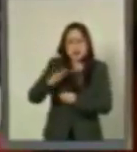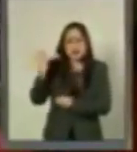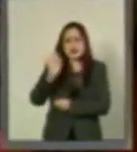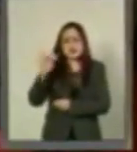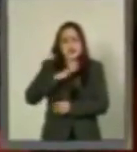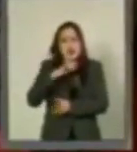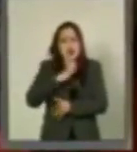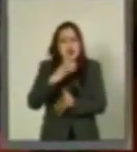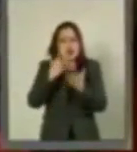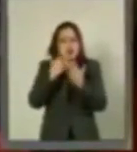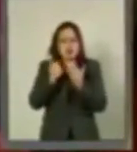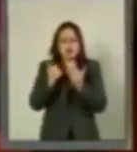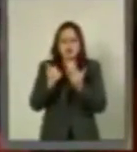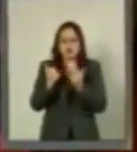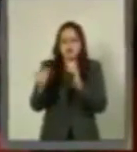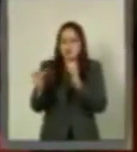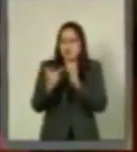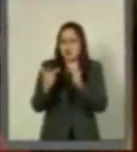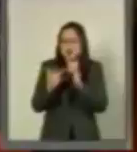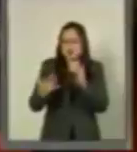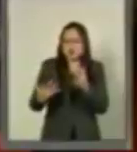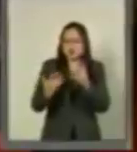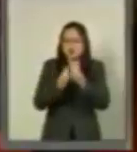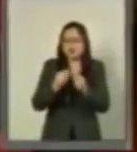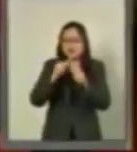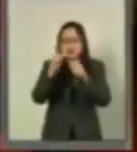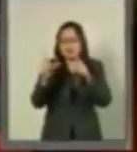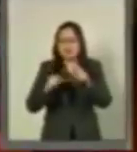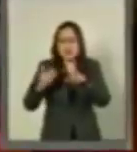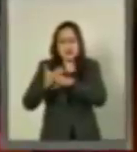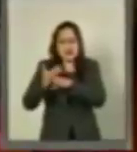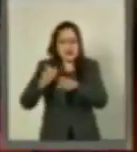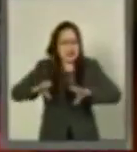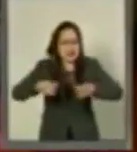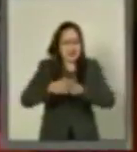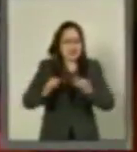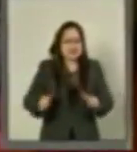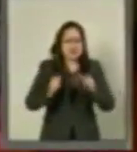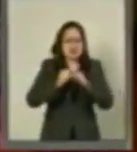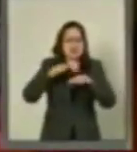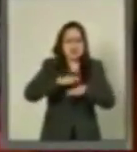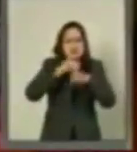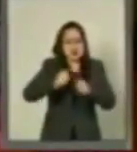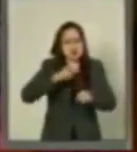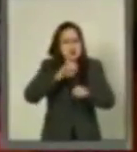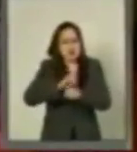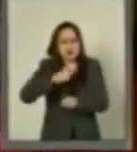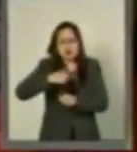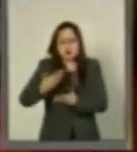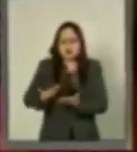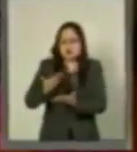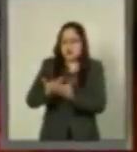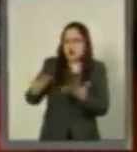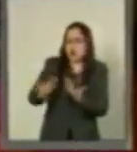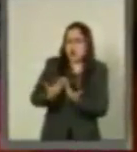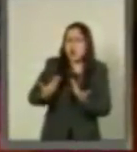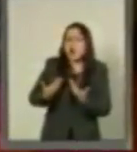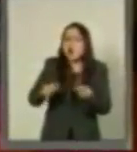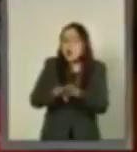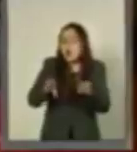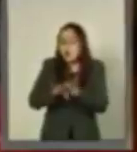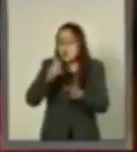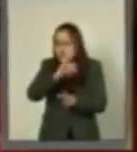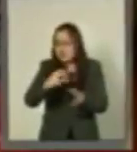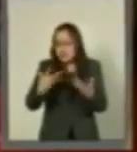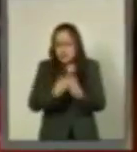poca conexión entre todas las entidades que tienen que ver con la seguridad, lo menos que uno puede llegar a proponer es buscar cómo sí hay entendimiento y